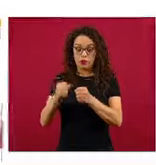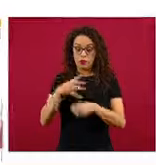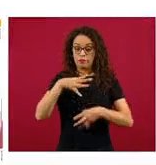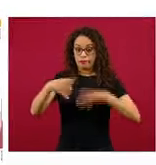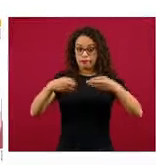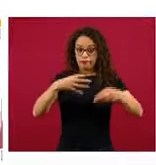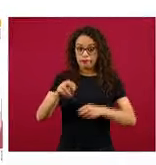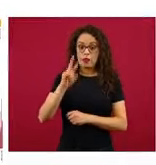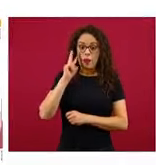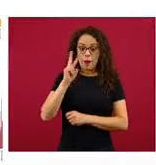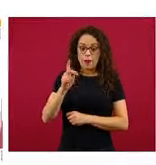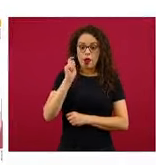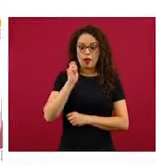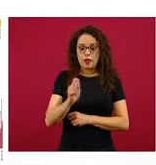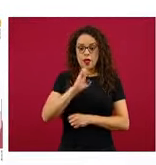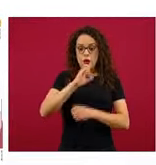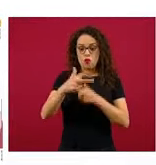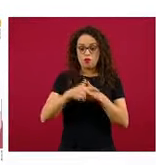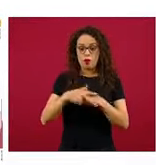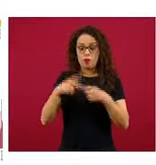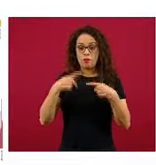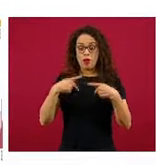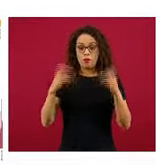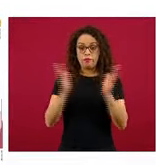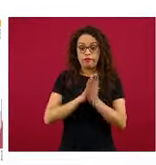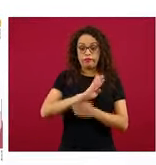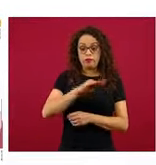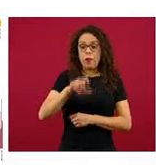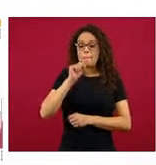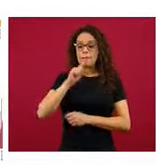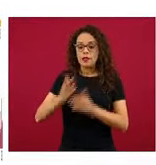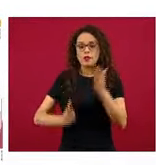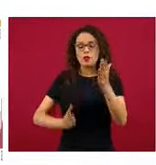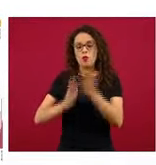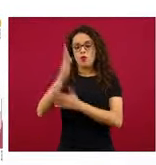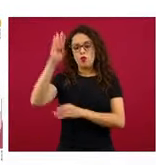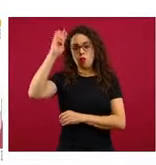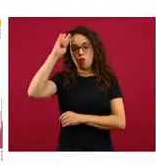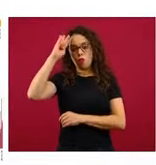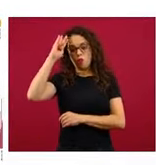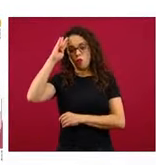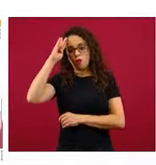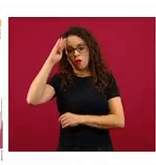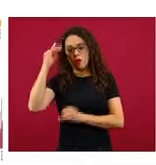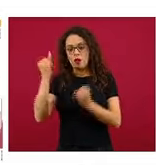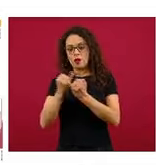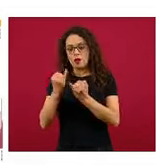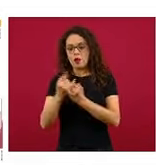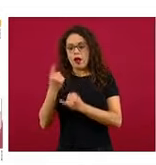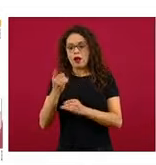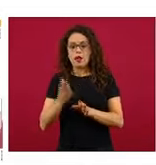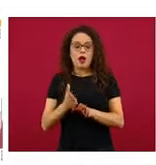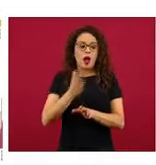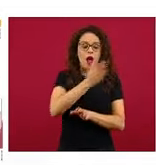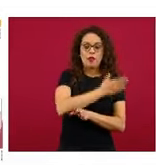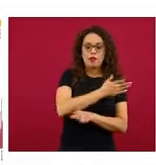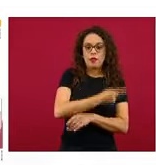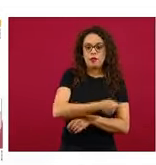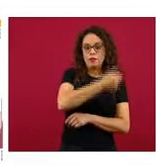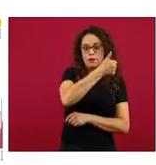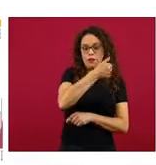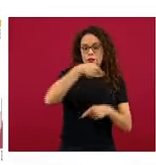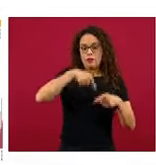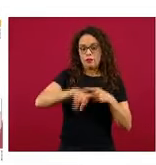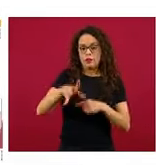defunciones en el caso europeo llegaron también a superar la primera magnitud o gran presentación de defunciones que tuvieron a